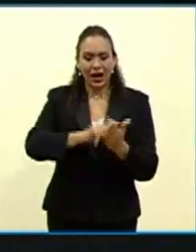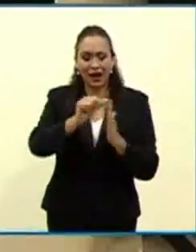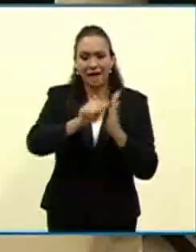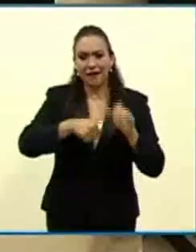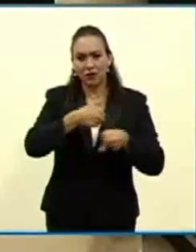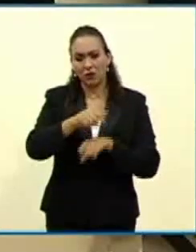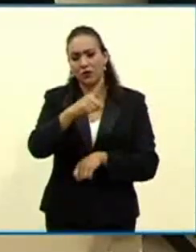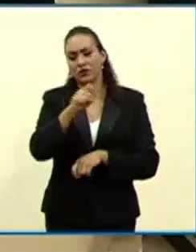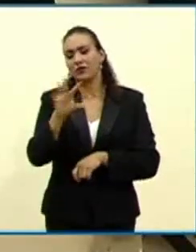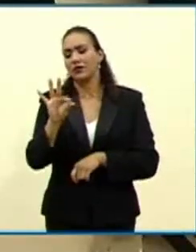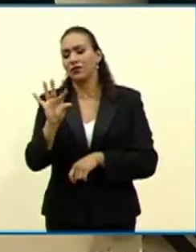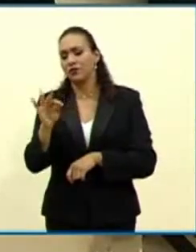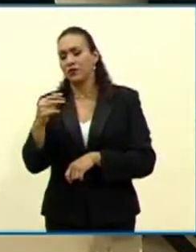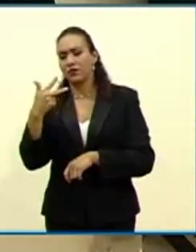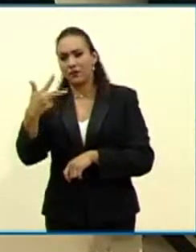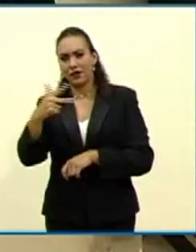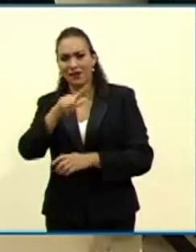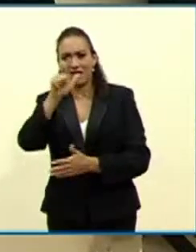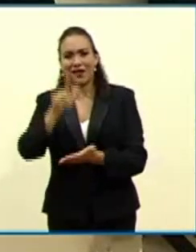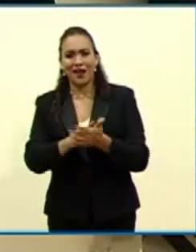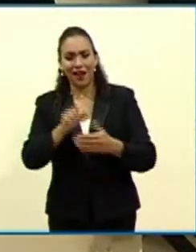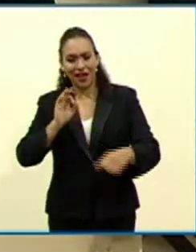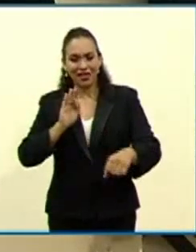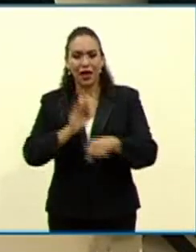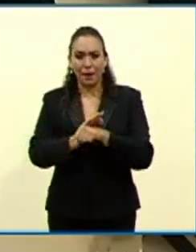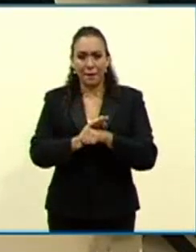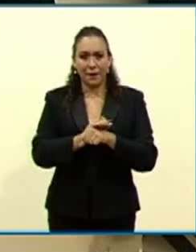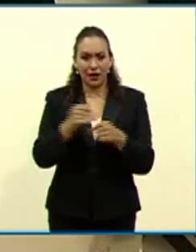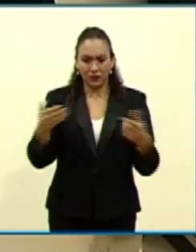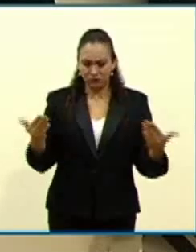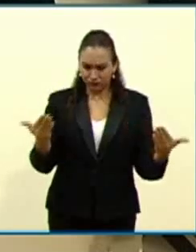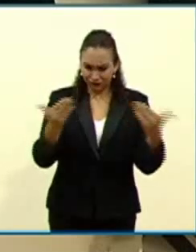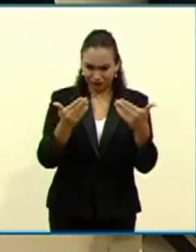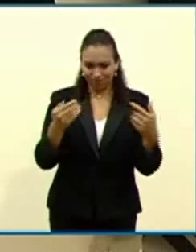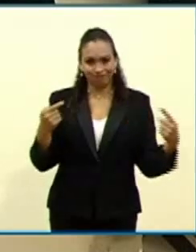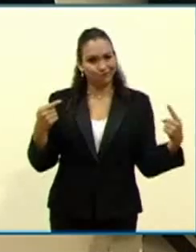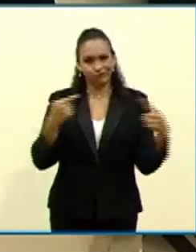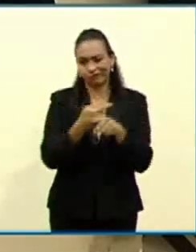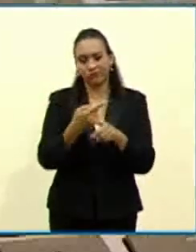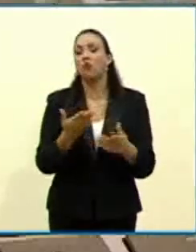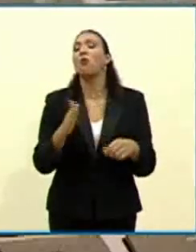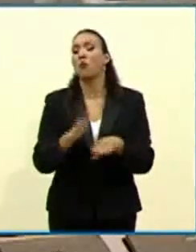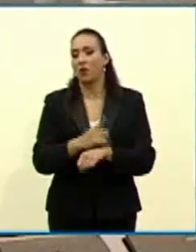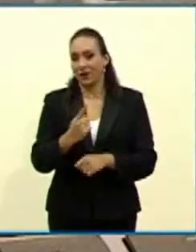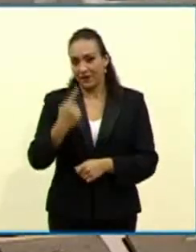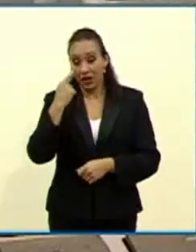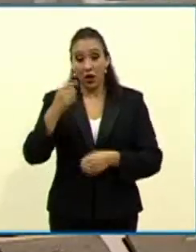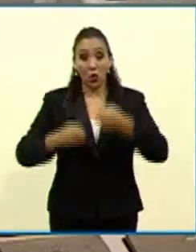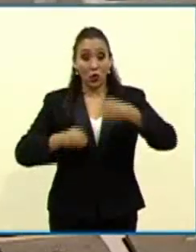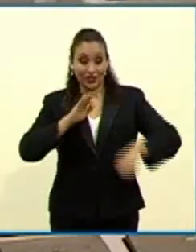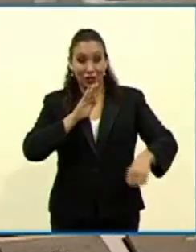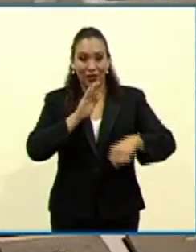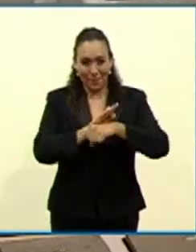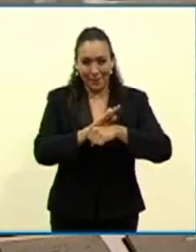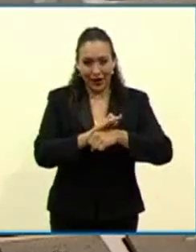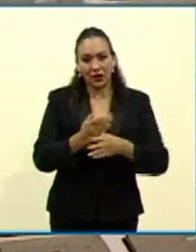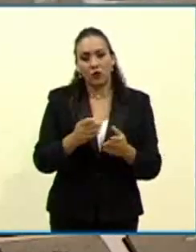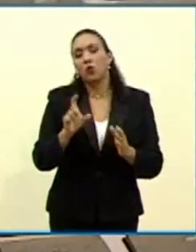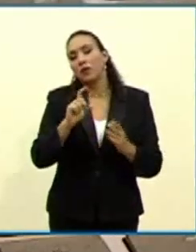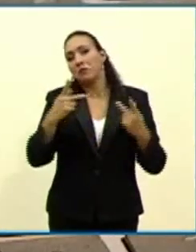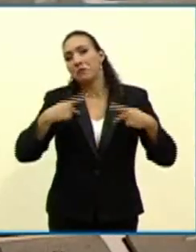artículo 148 de la Ley de Amparo, misma que establece que tratándose de juicios de amparo que resuelvan